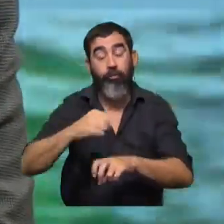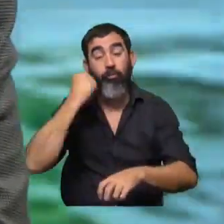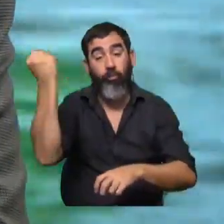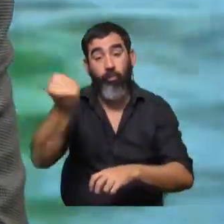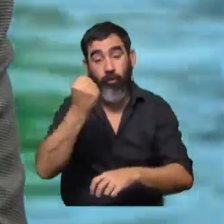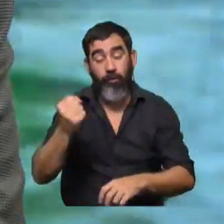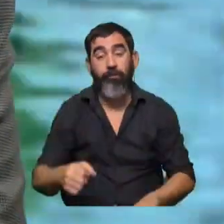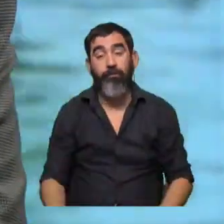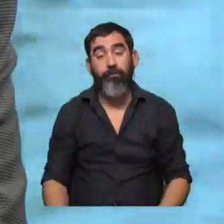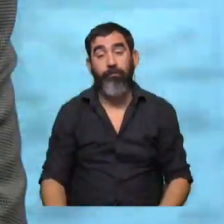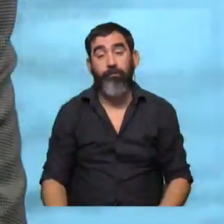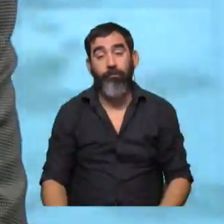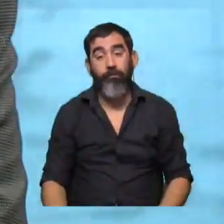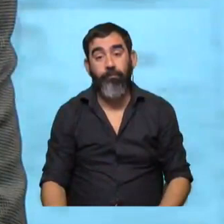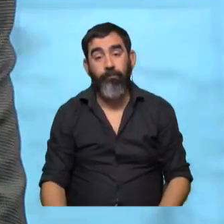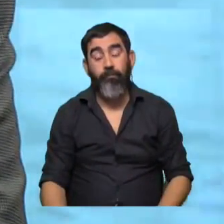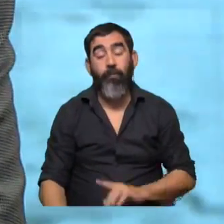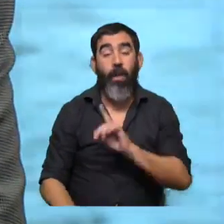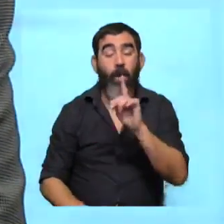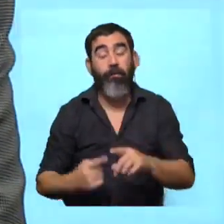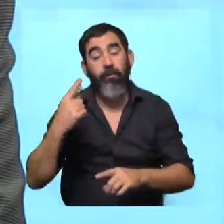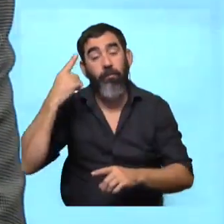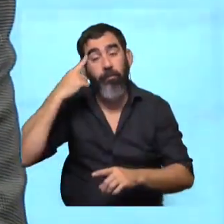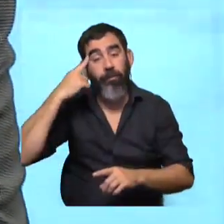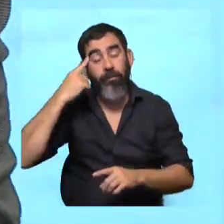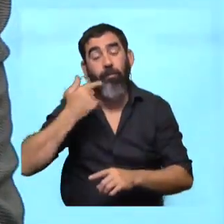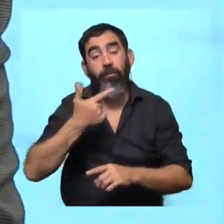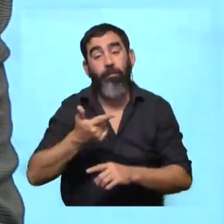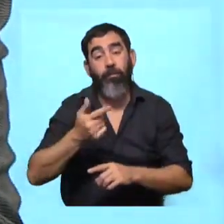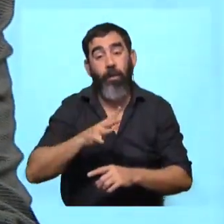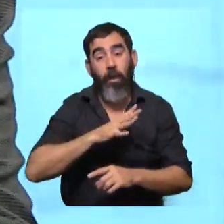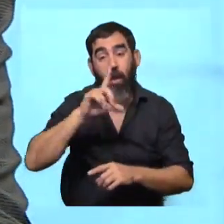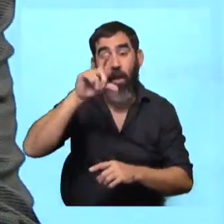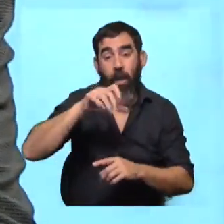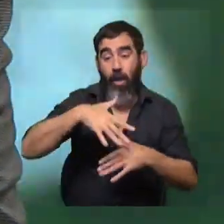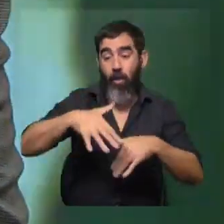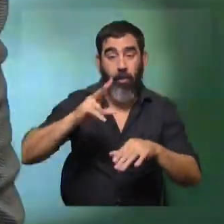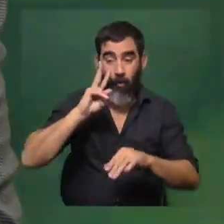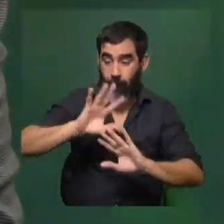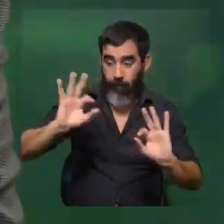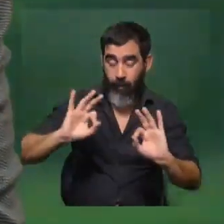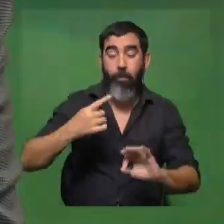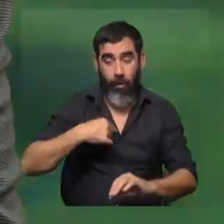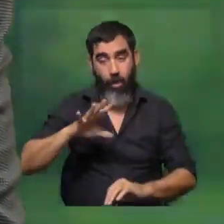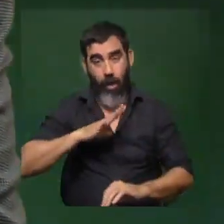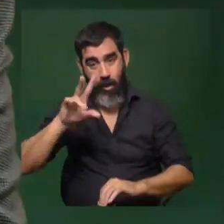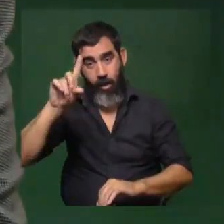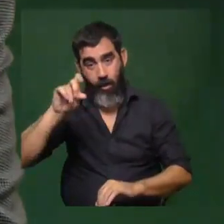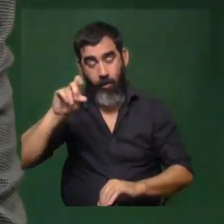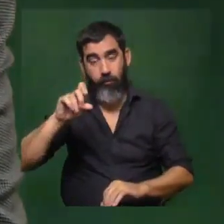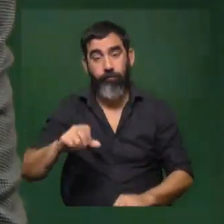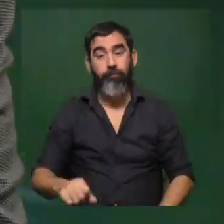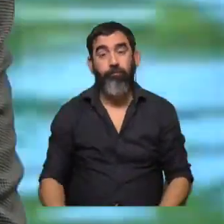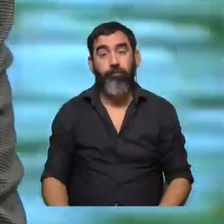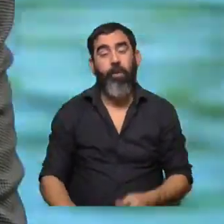porque en definitiva a veces también pensamos, tenemos un recurso que está allí, que no lo vemos. El lema del